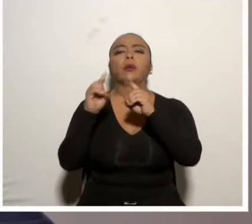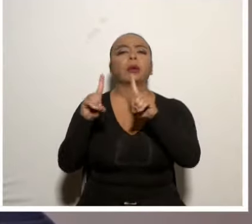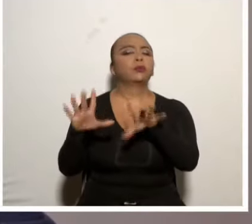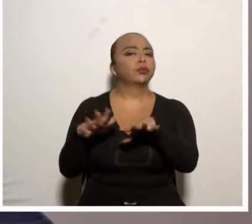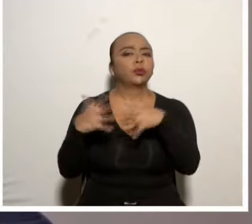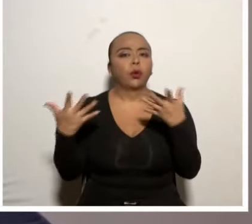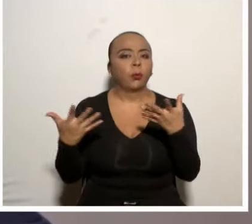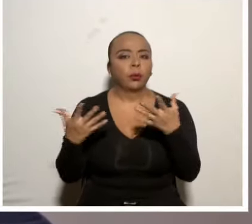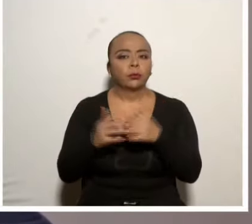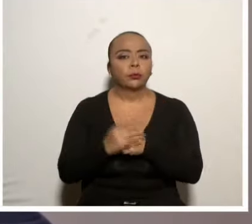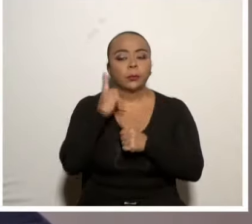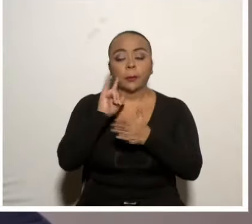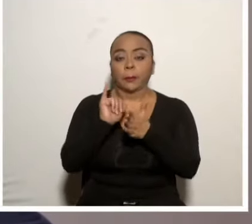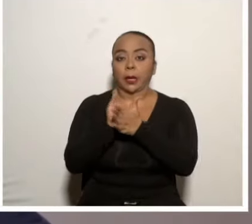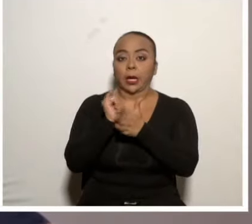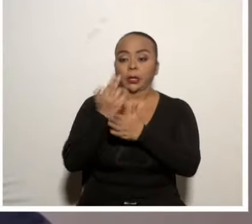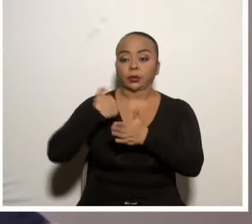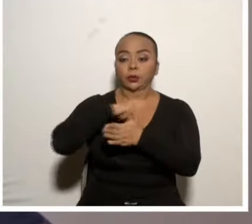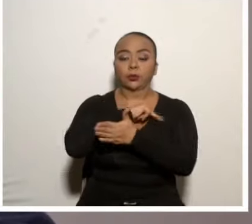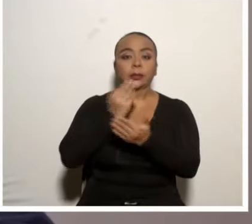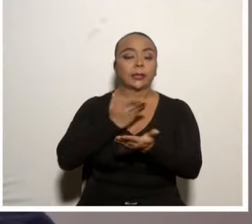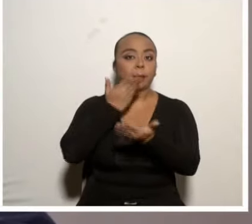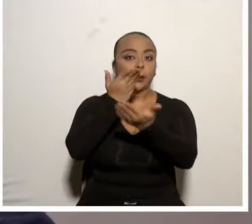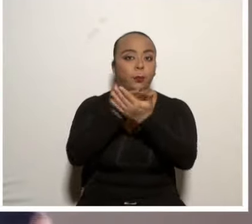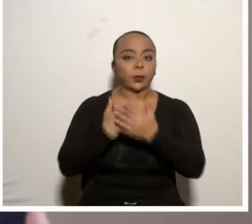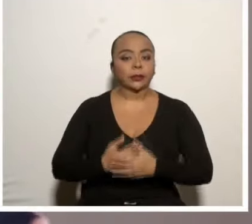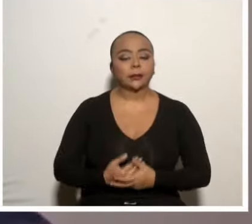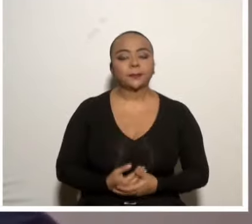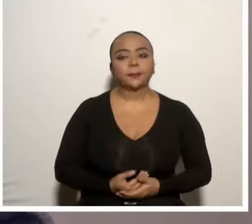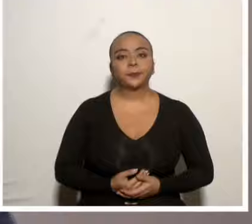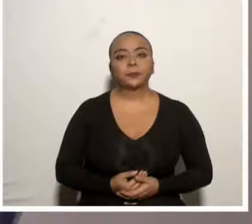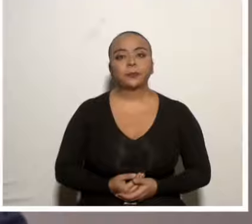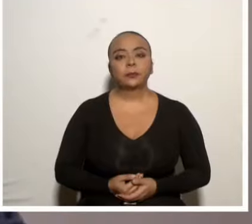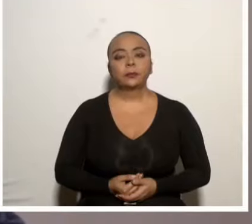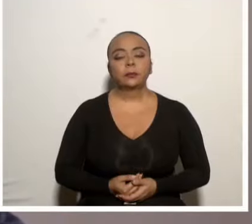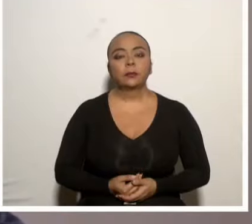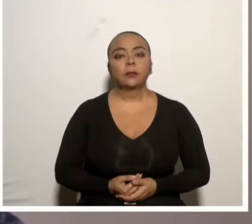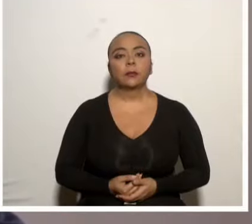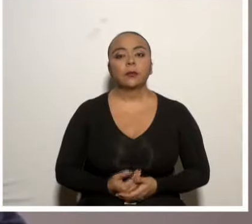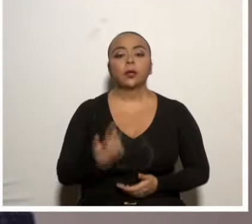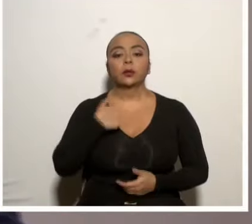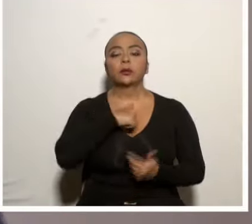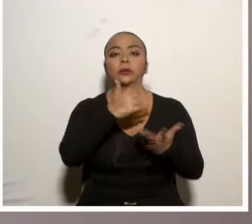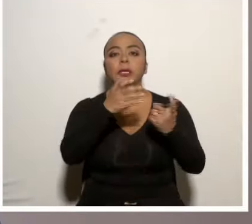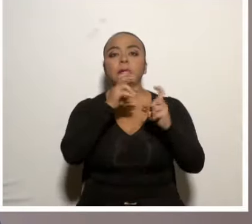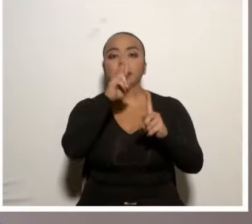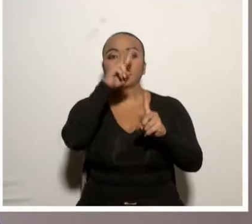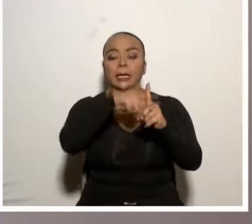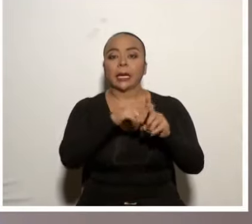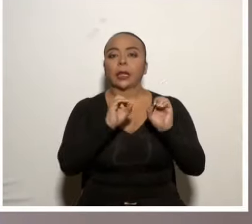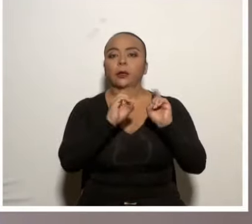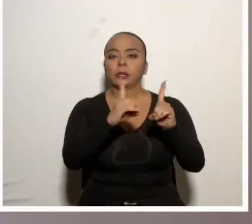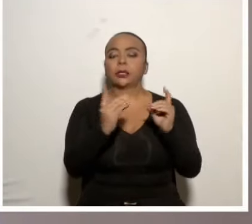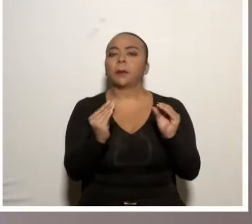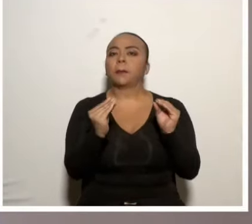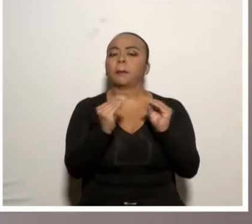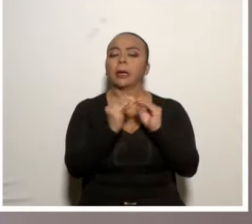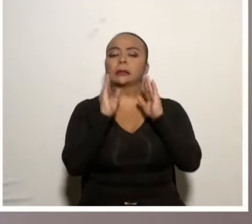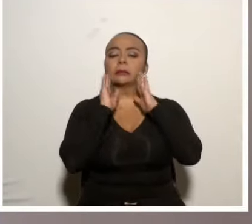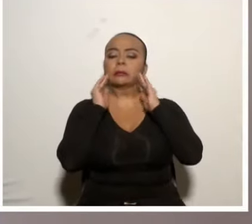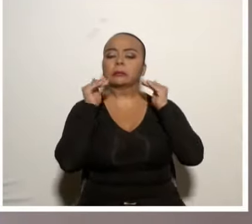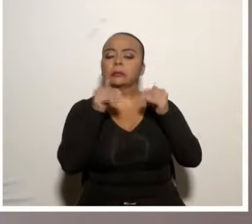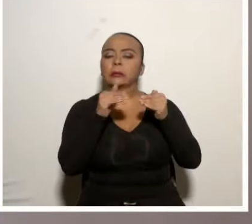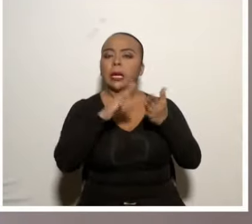esto, nuestra propuesta es que vamos a aplicar una educación mucho más enfocada